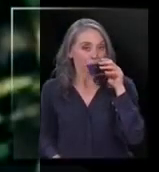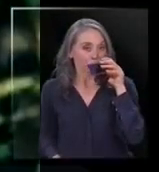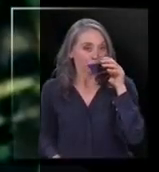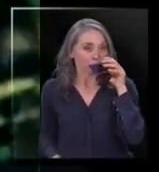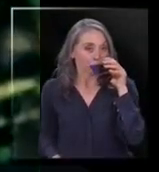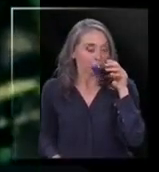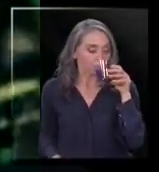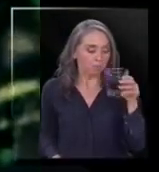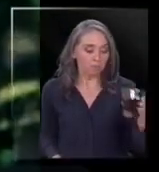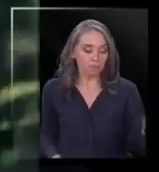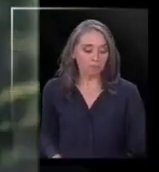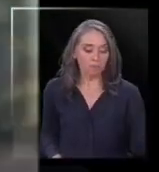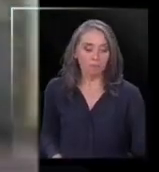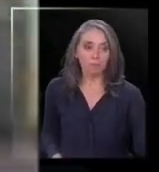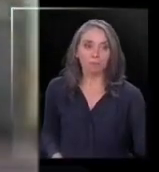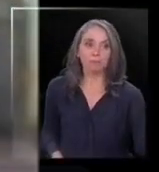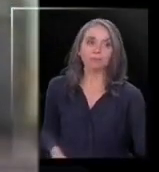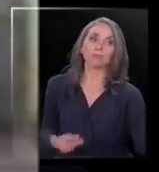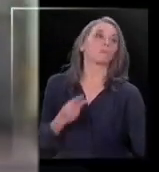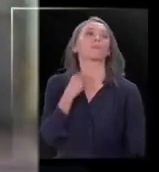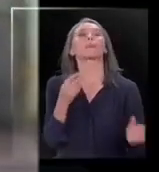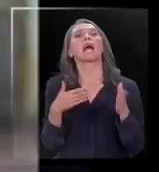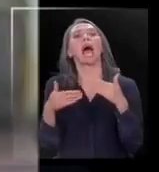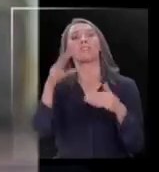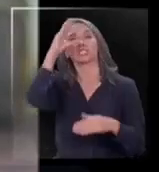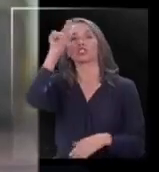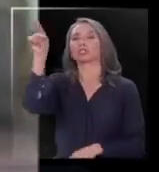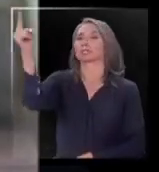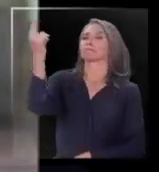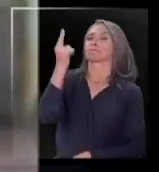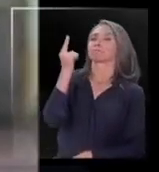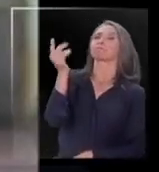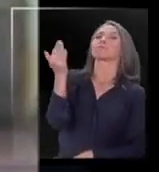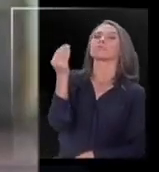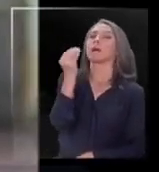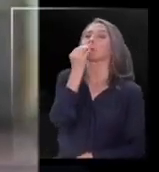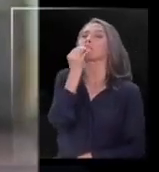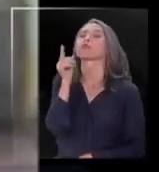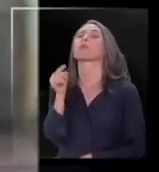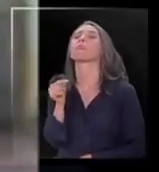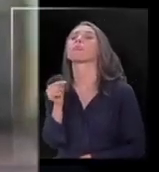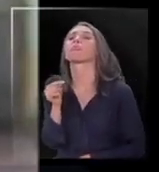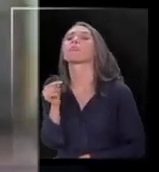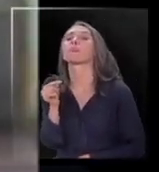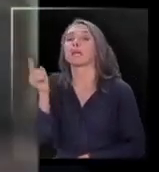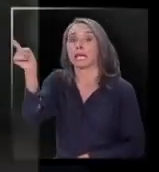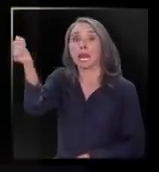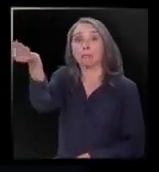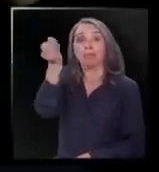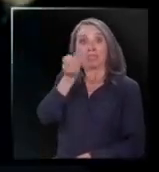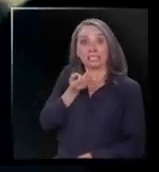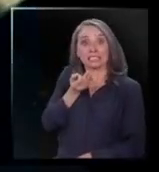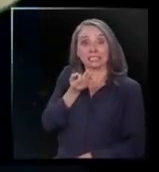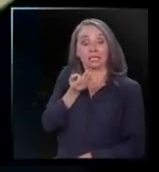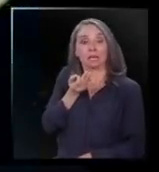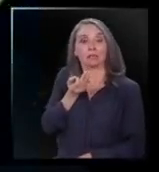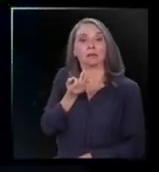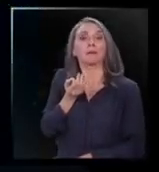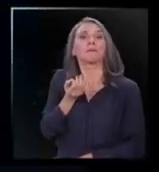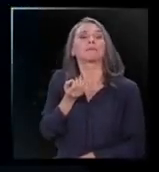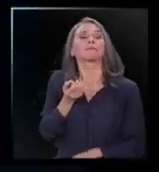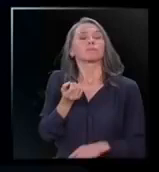a veces en la noche me decía que le diera un beso y que sacara la lengüita, me decía, literalmente. Y te